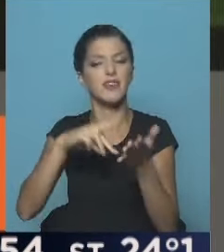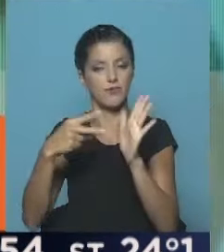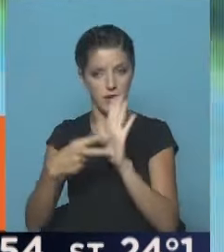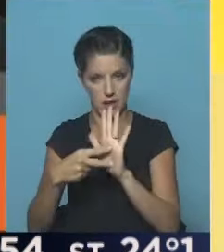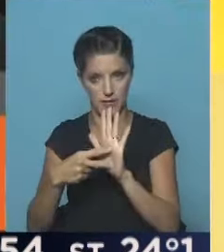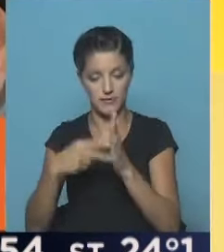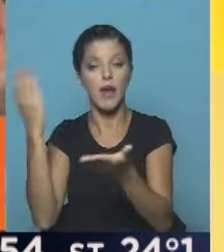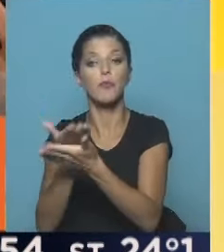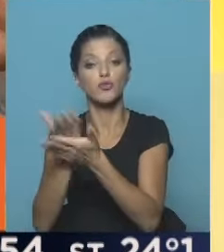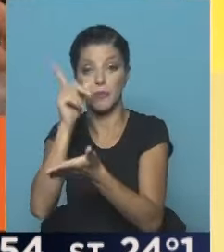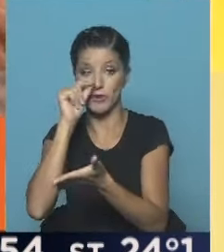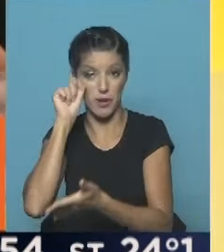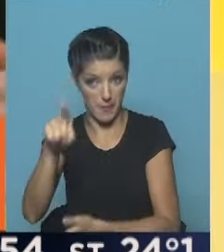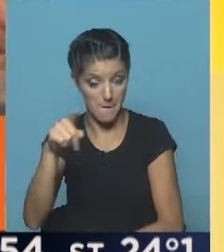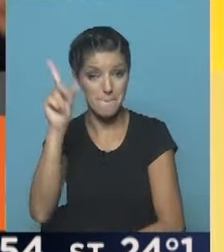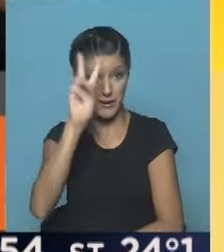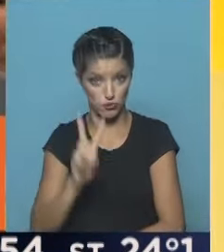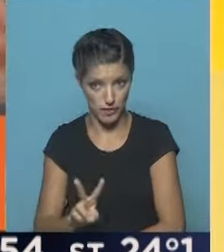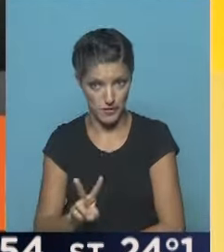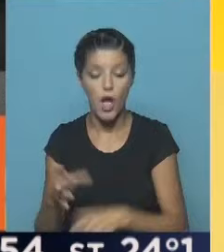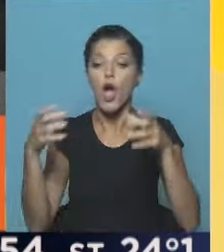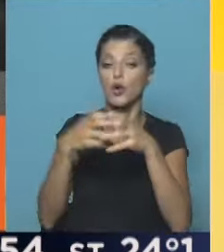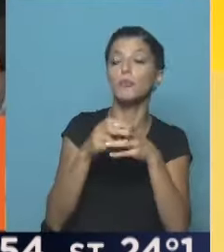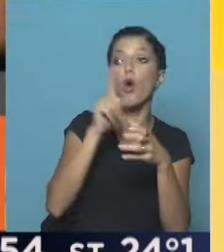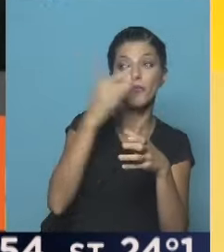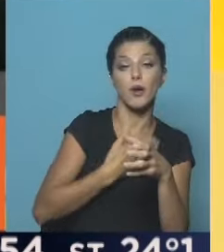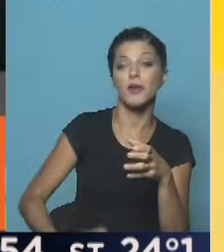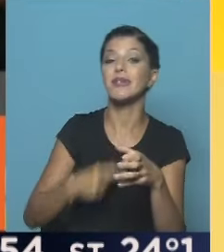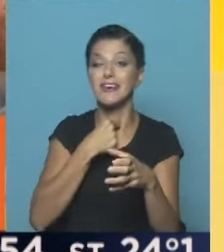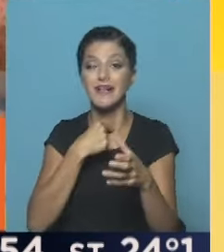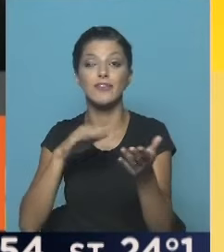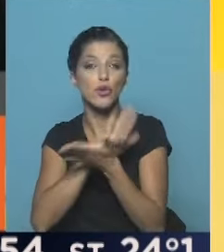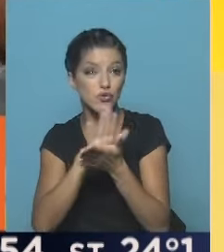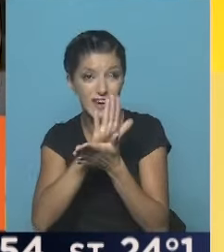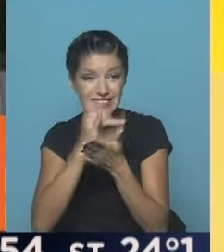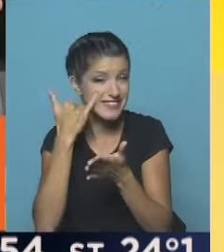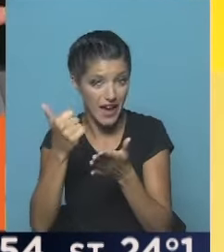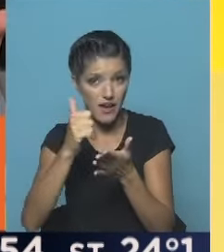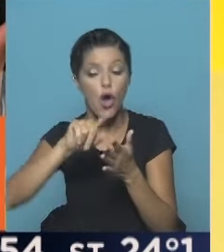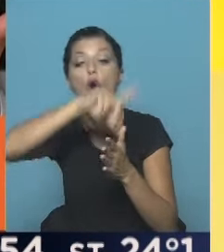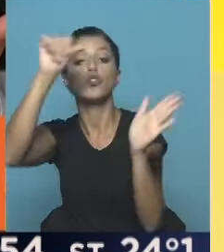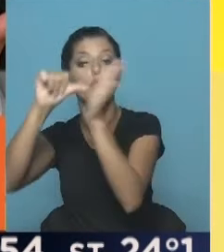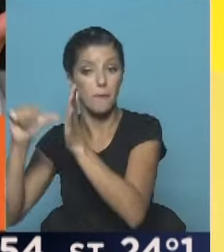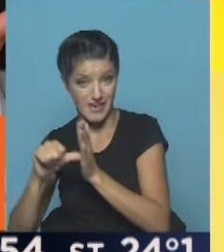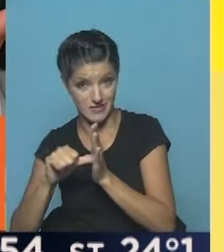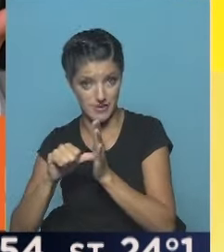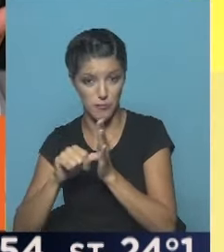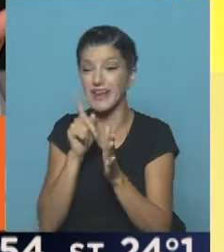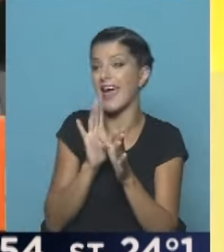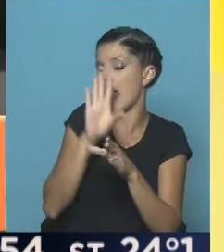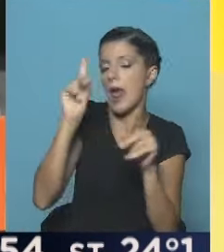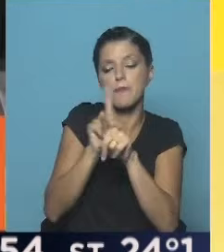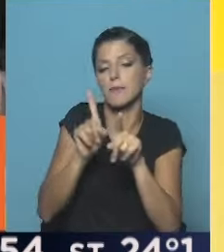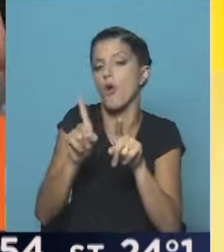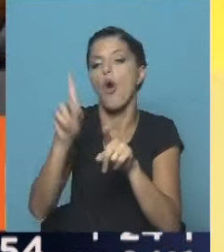Petrolera de Venezuela, donde la oposición está buscando que lo resuelva, ya que no lo pueden resolver dentro, que se resuelva de afuera con la intervención externa, digamos, el